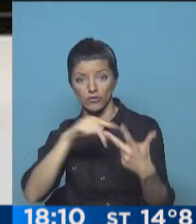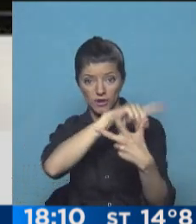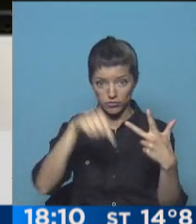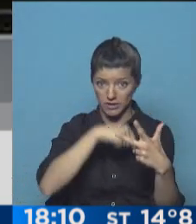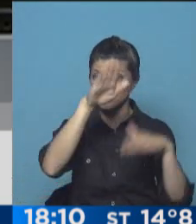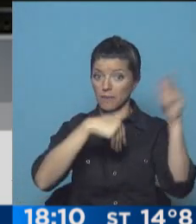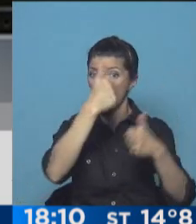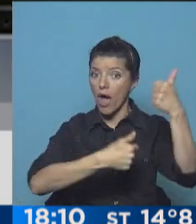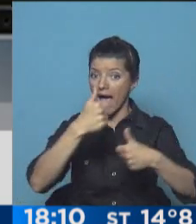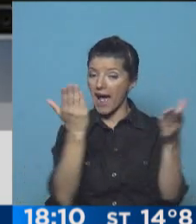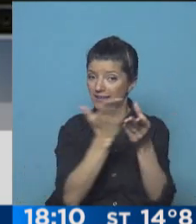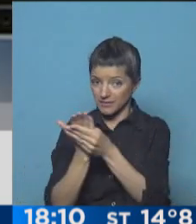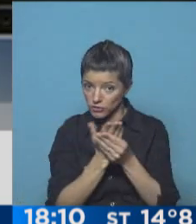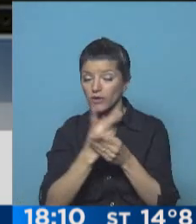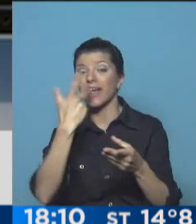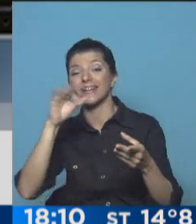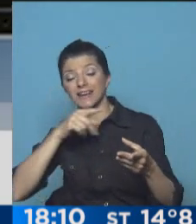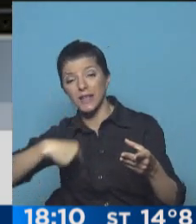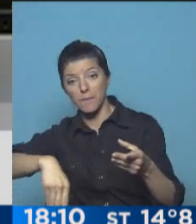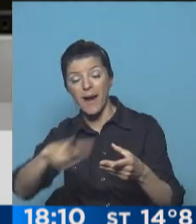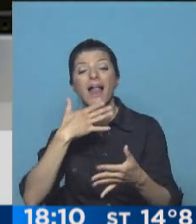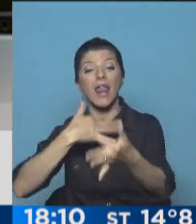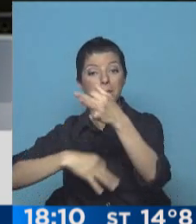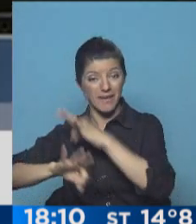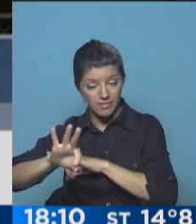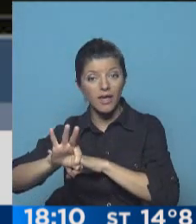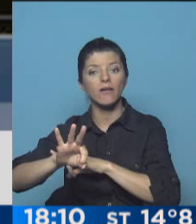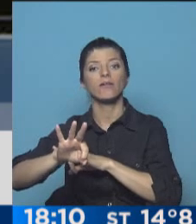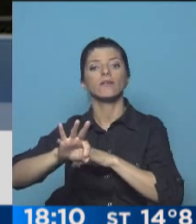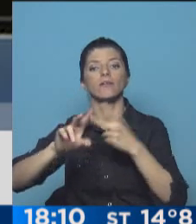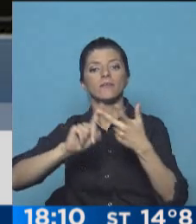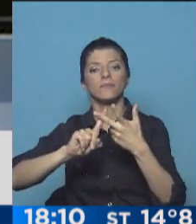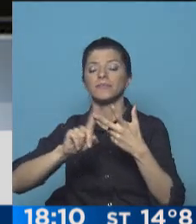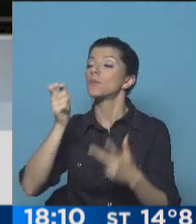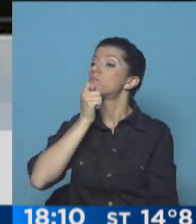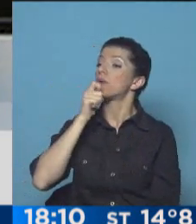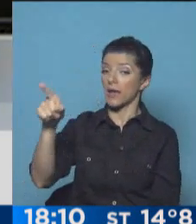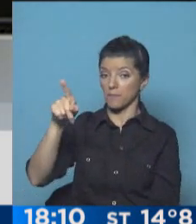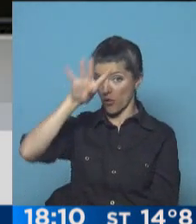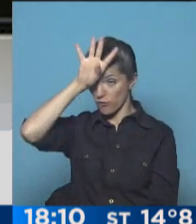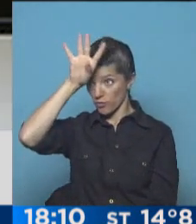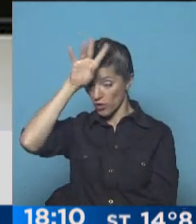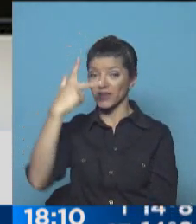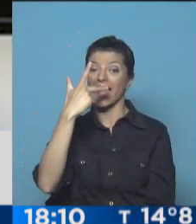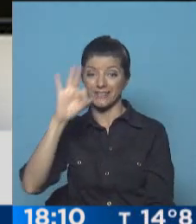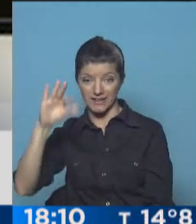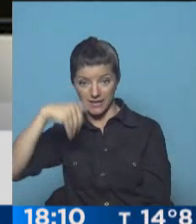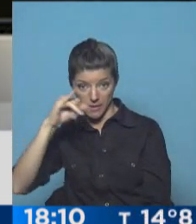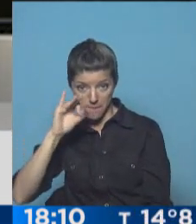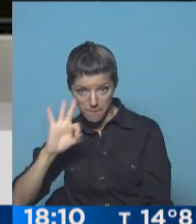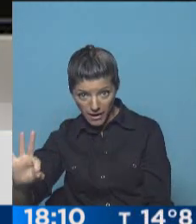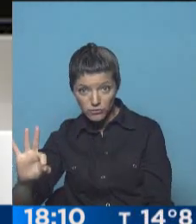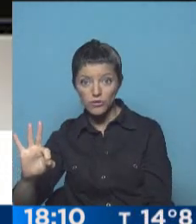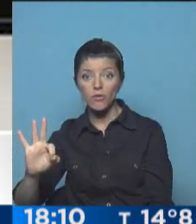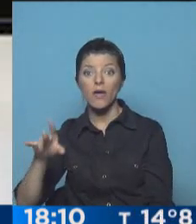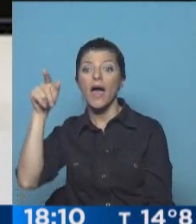El 30 está la venta de pliegos. Y en el caso de Formosa, el 30 de marzo se abrirían los sobres. Y aquí